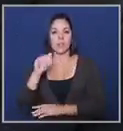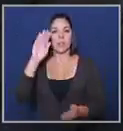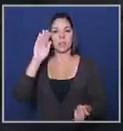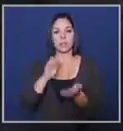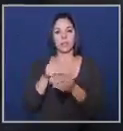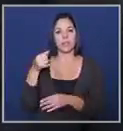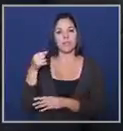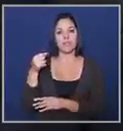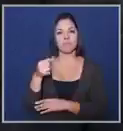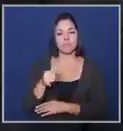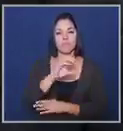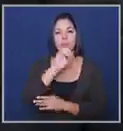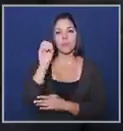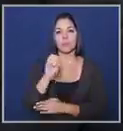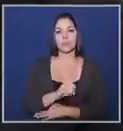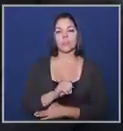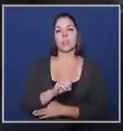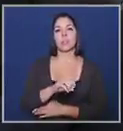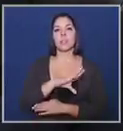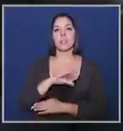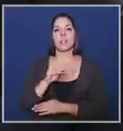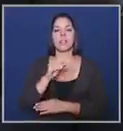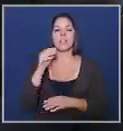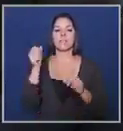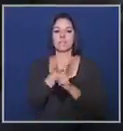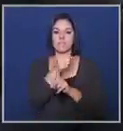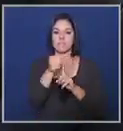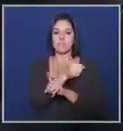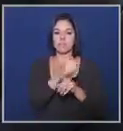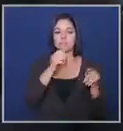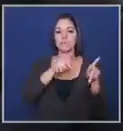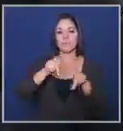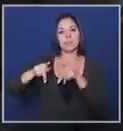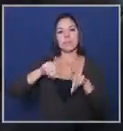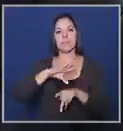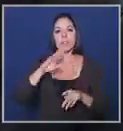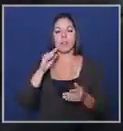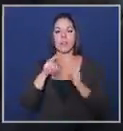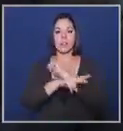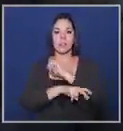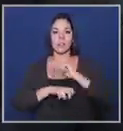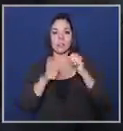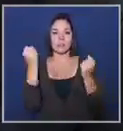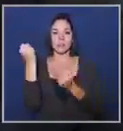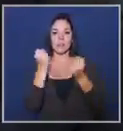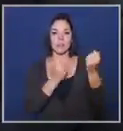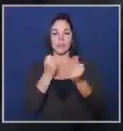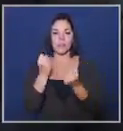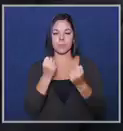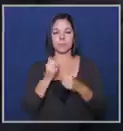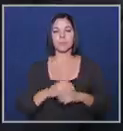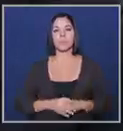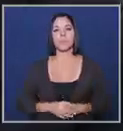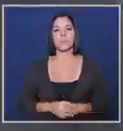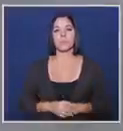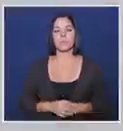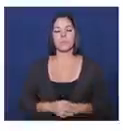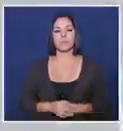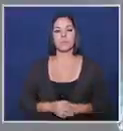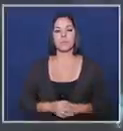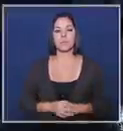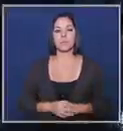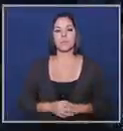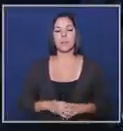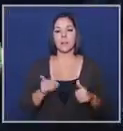la tasa de lesiones contra las personas y también del robo de vehículos a través del mecanismo del